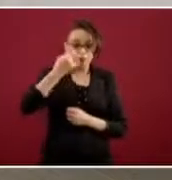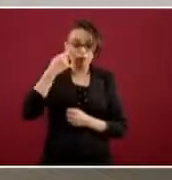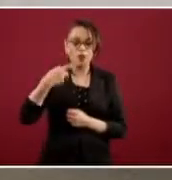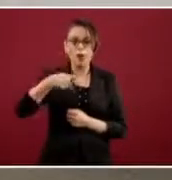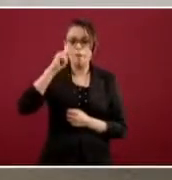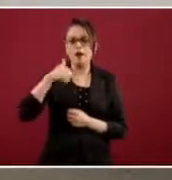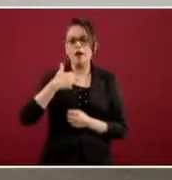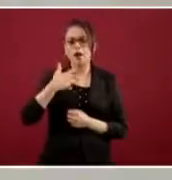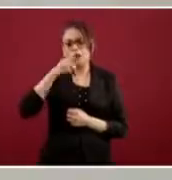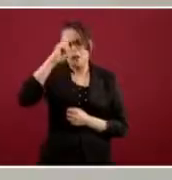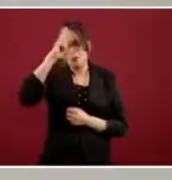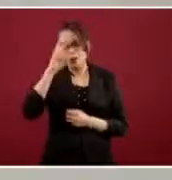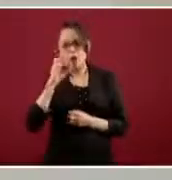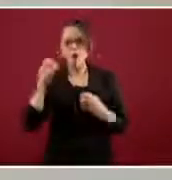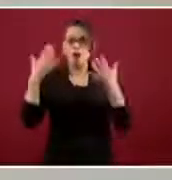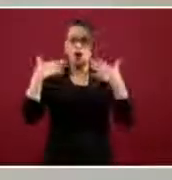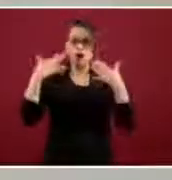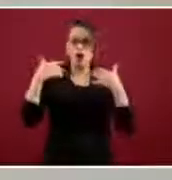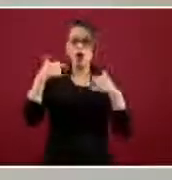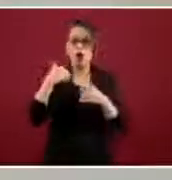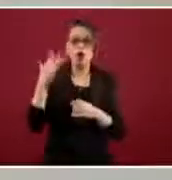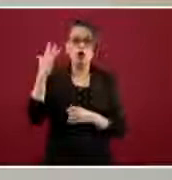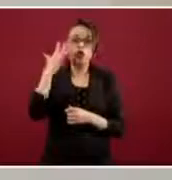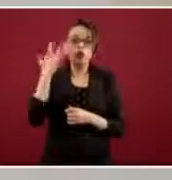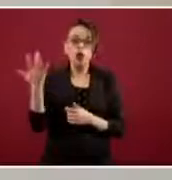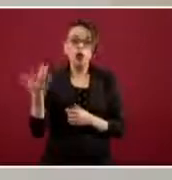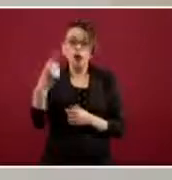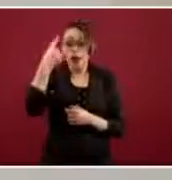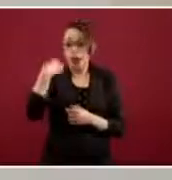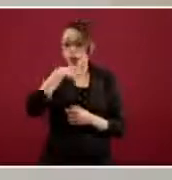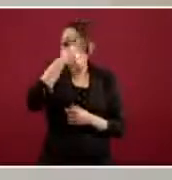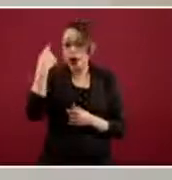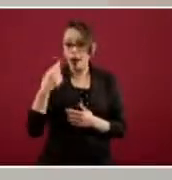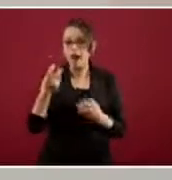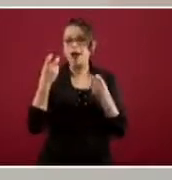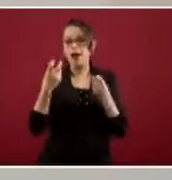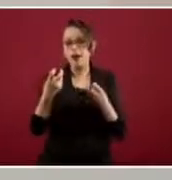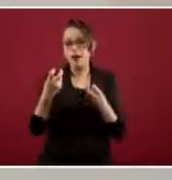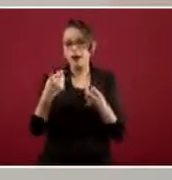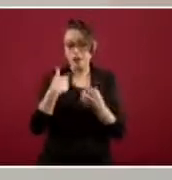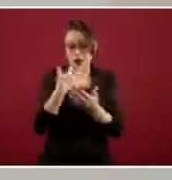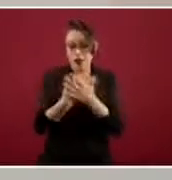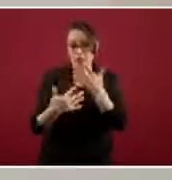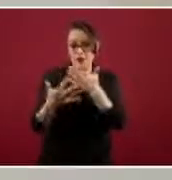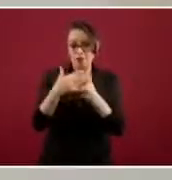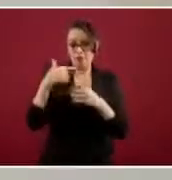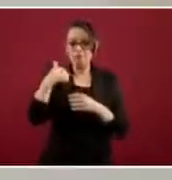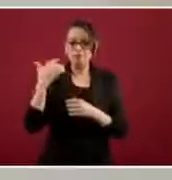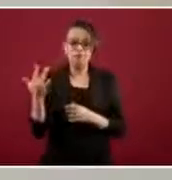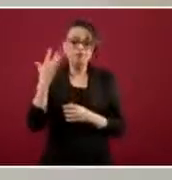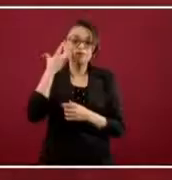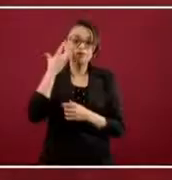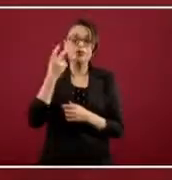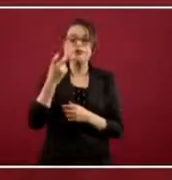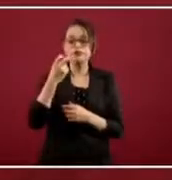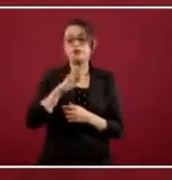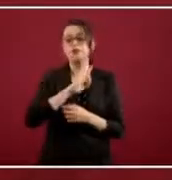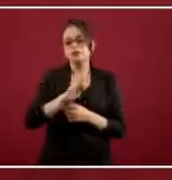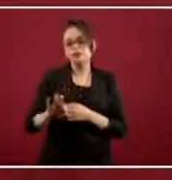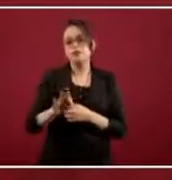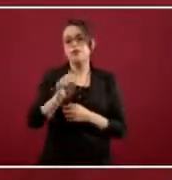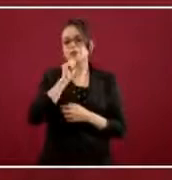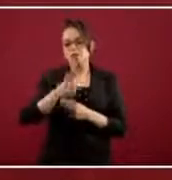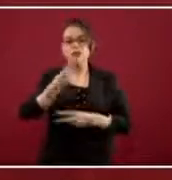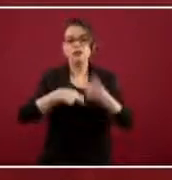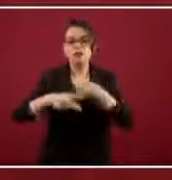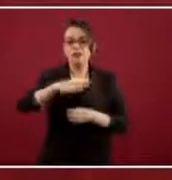o me da comezón, entonces me estoy también llevando con las manos la posibilidad de infectar. Estados Unidos en las